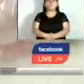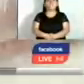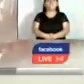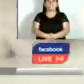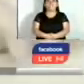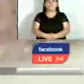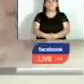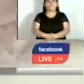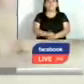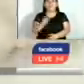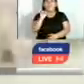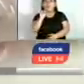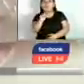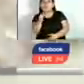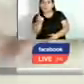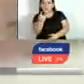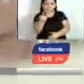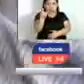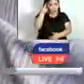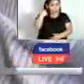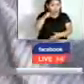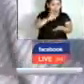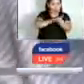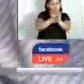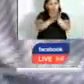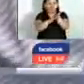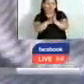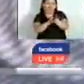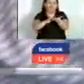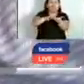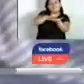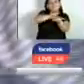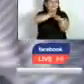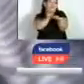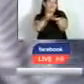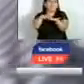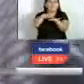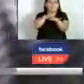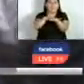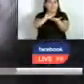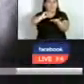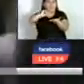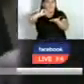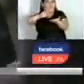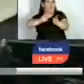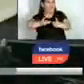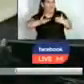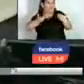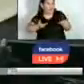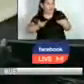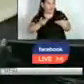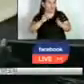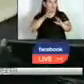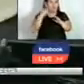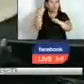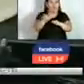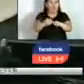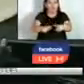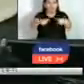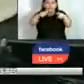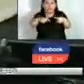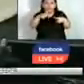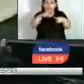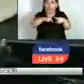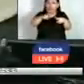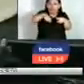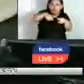Sí, es un hombre haciendo tortillas muy a su estilo. Primer paso para preparar un platillo que en horas